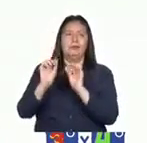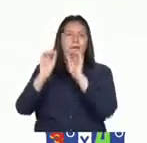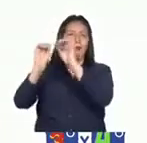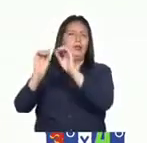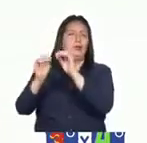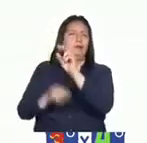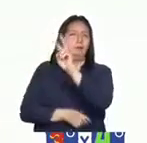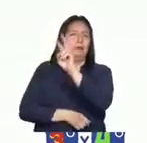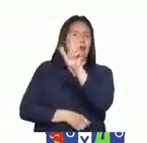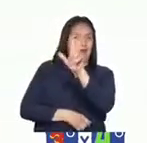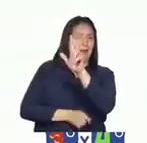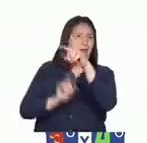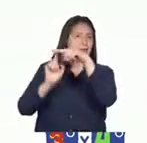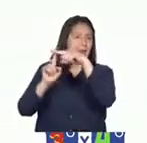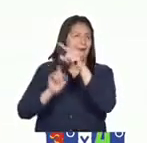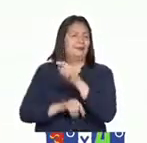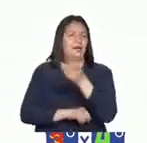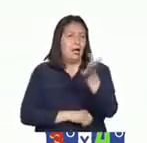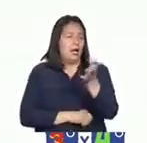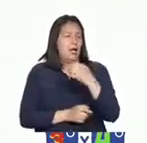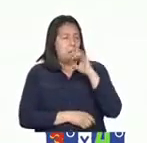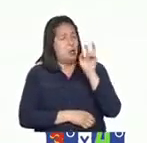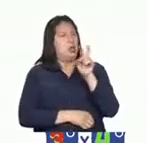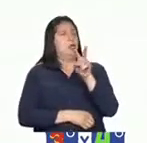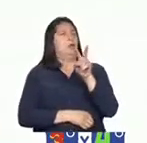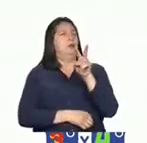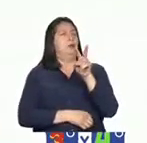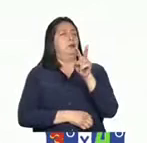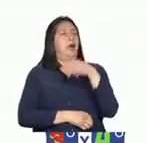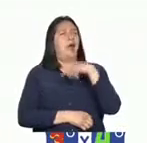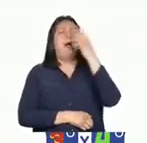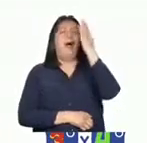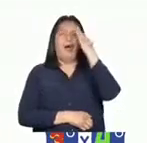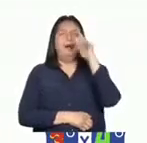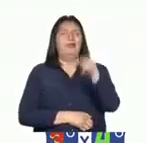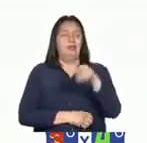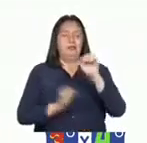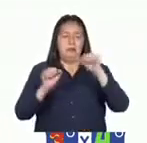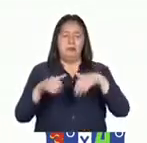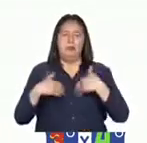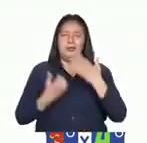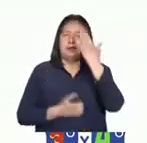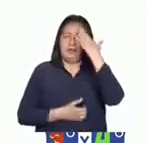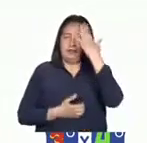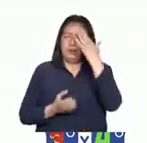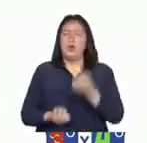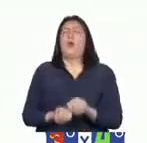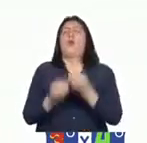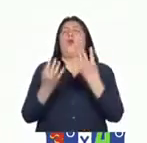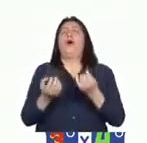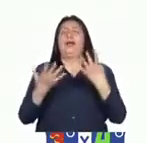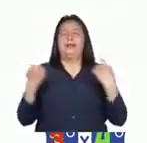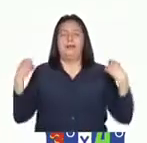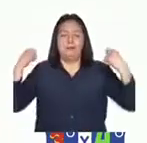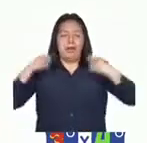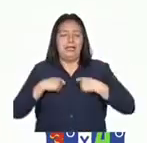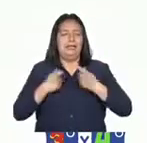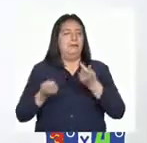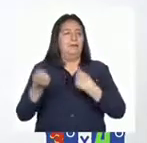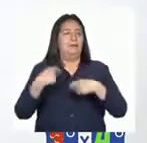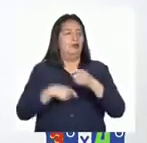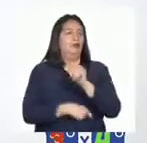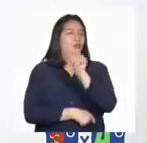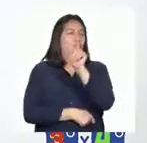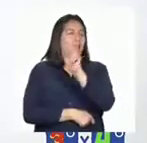escribieron más 23. Al observar el esquema se dieron cuenta que podían calcular la cantidad de mantas que vendió